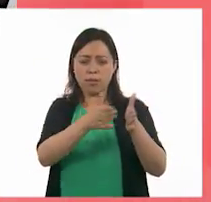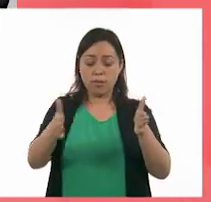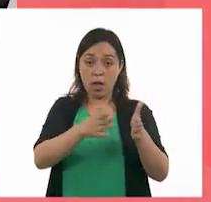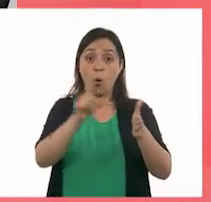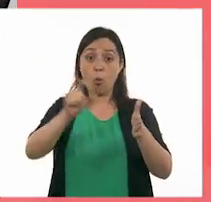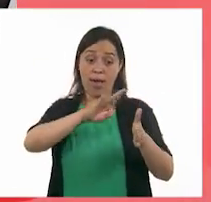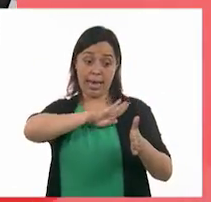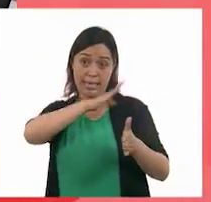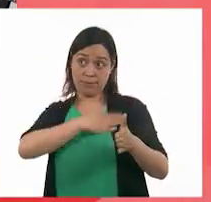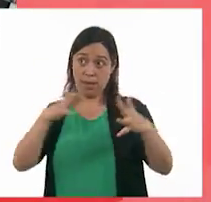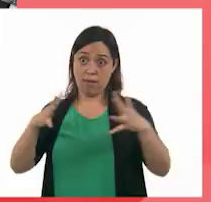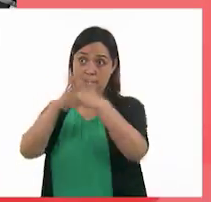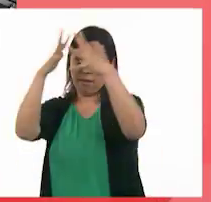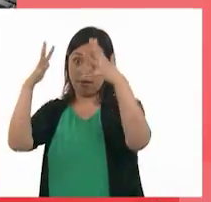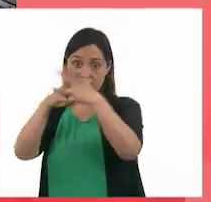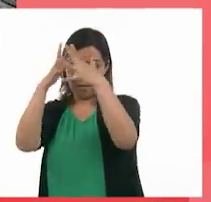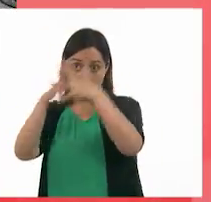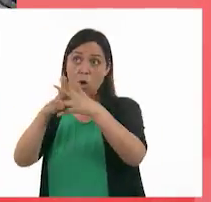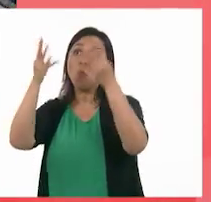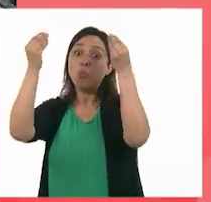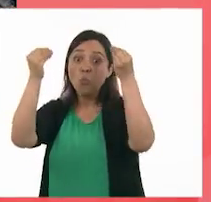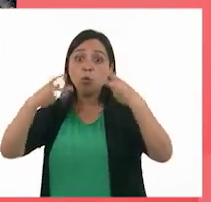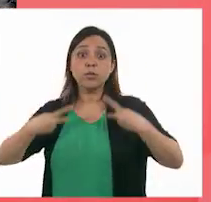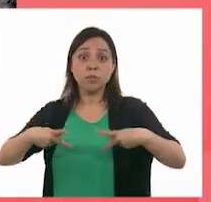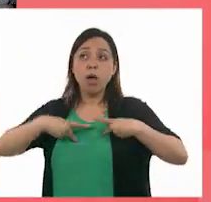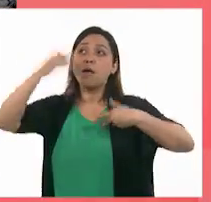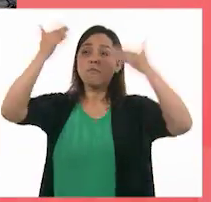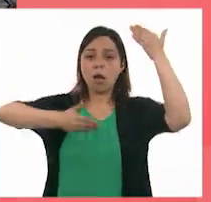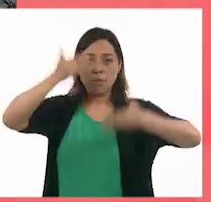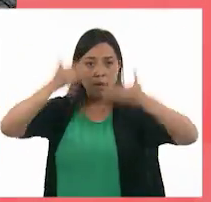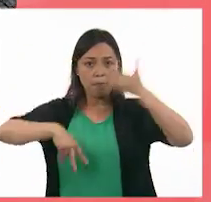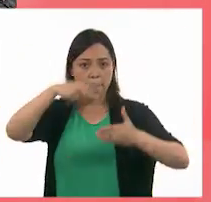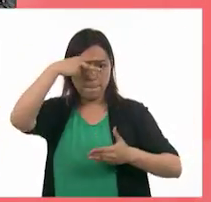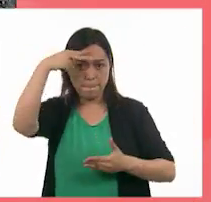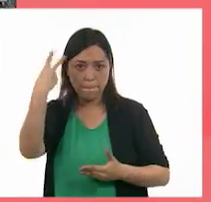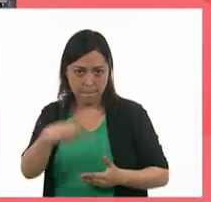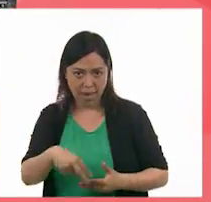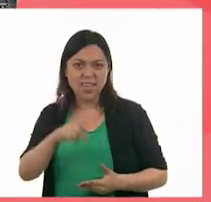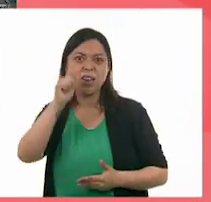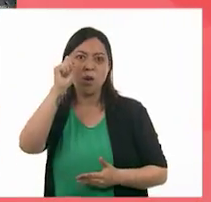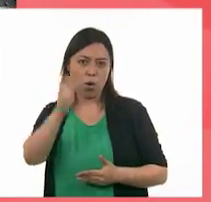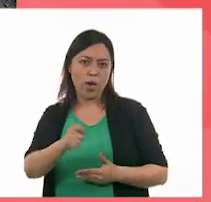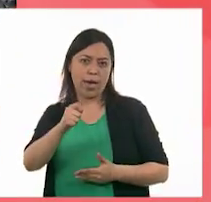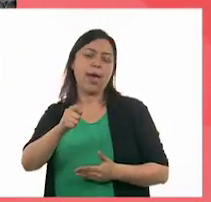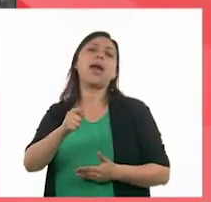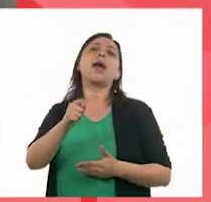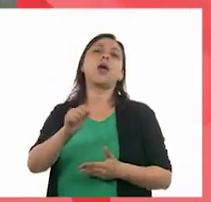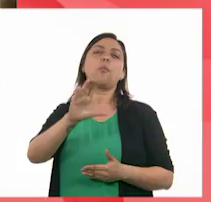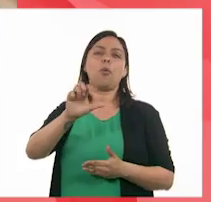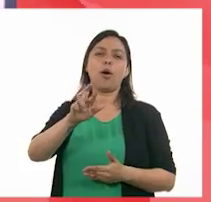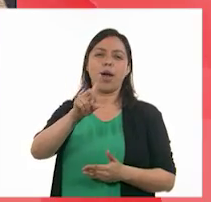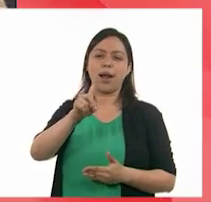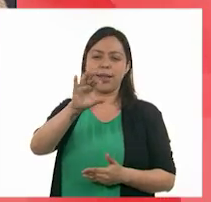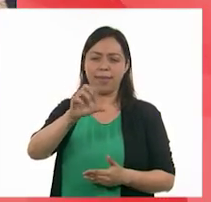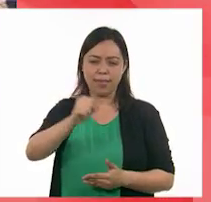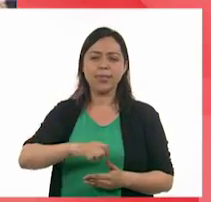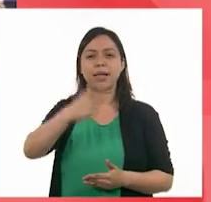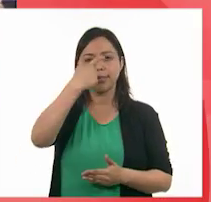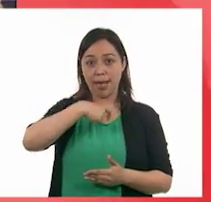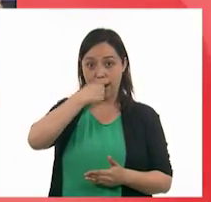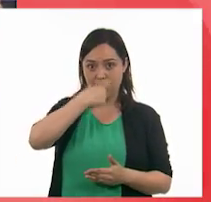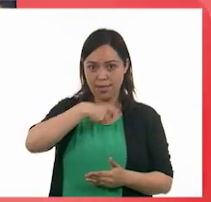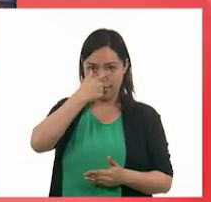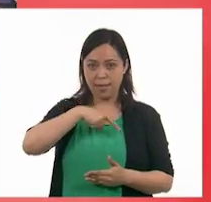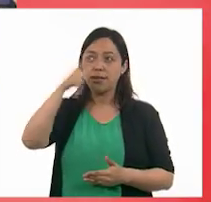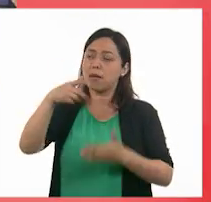Española, muchos migrantes españoles llegan a México. Lázaro Cárdenas le abre la puerta a esta oleada de españoles